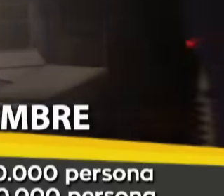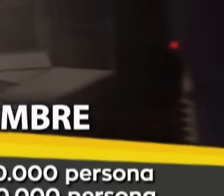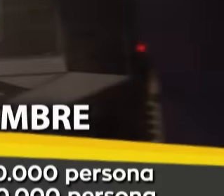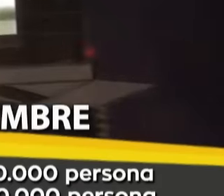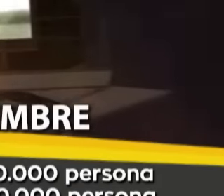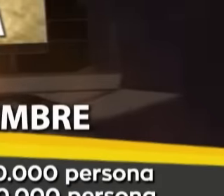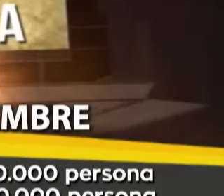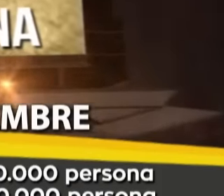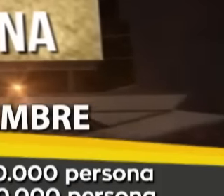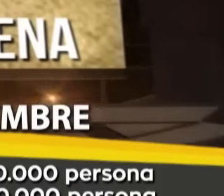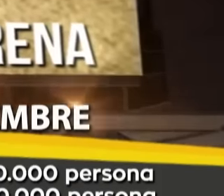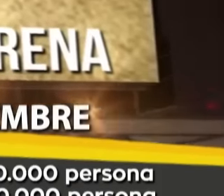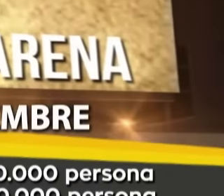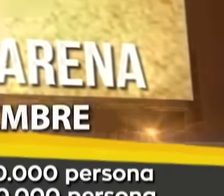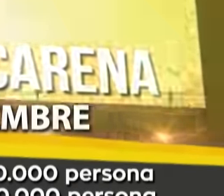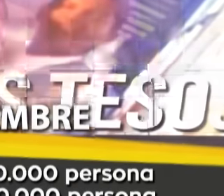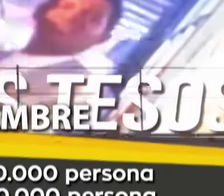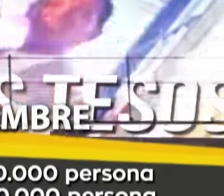Arena,